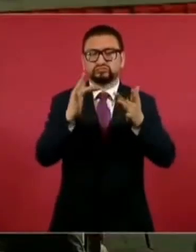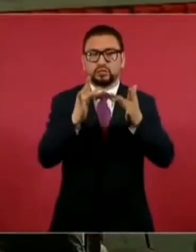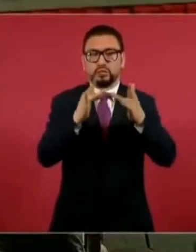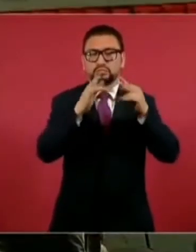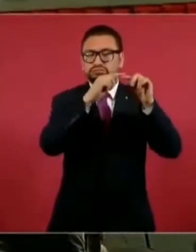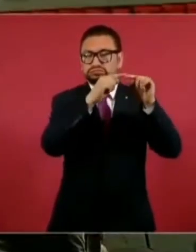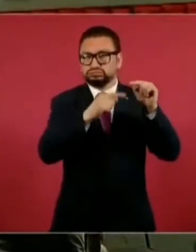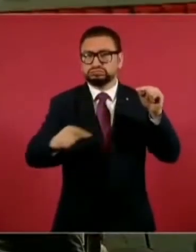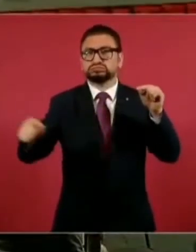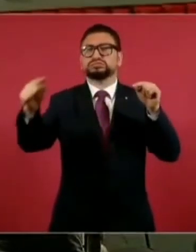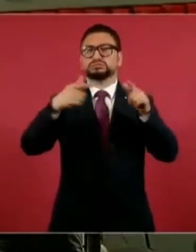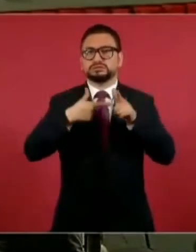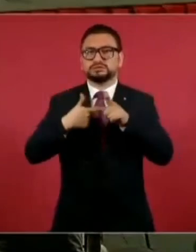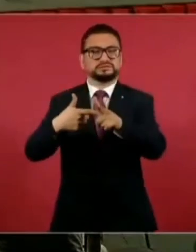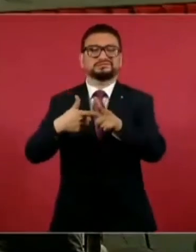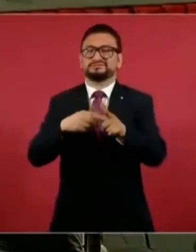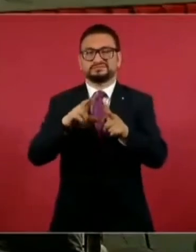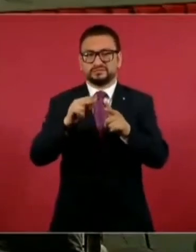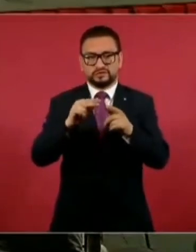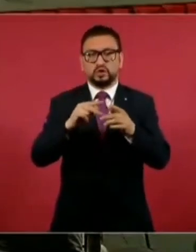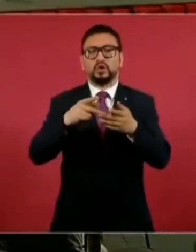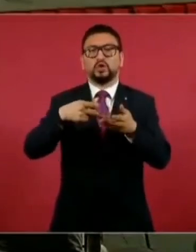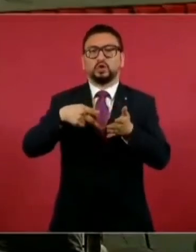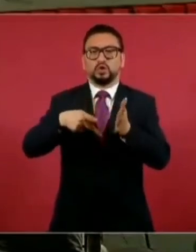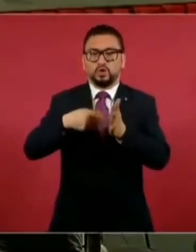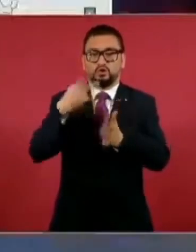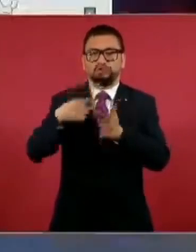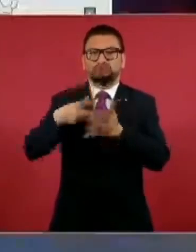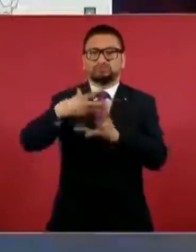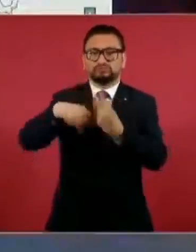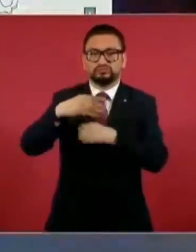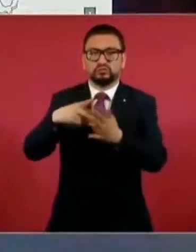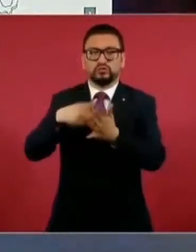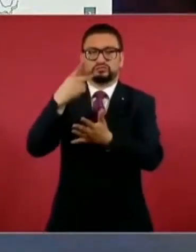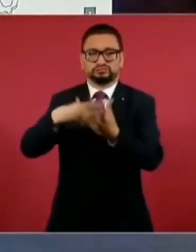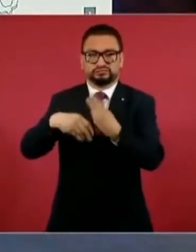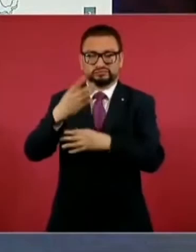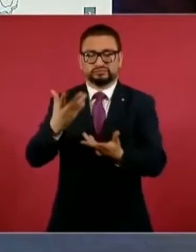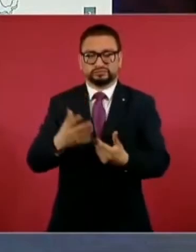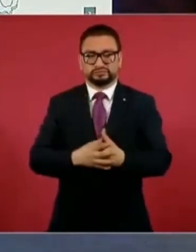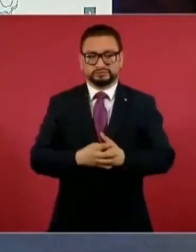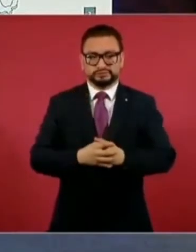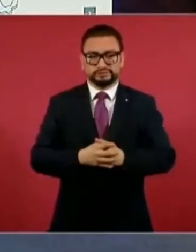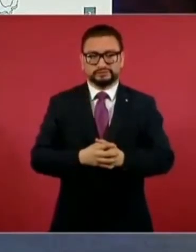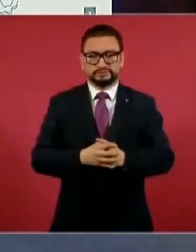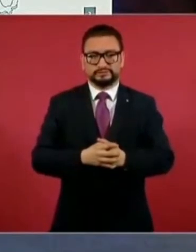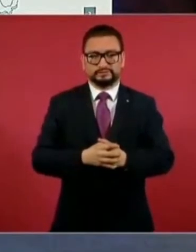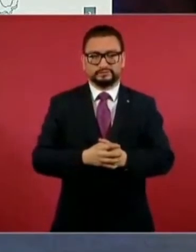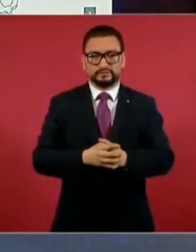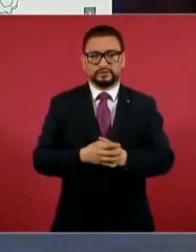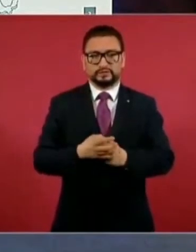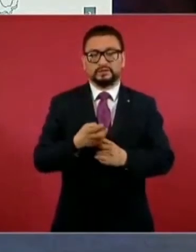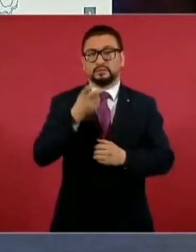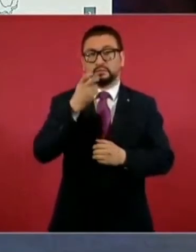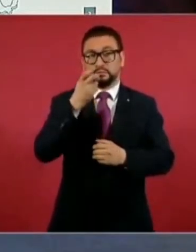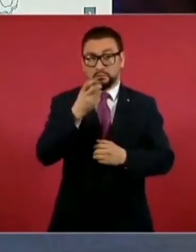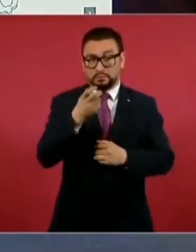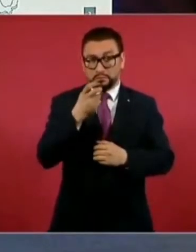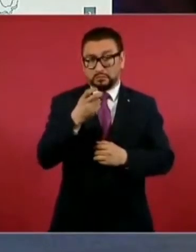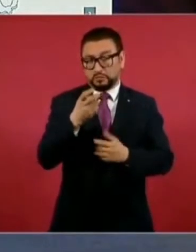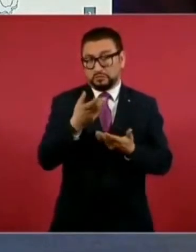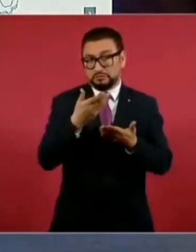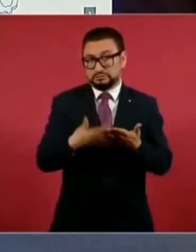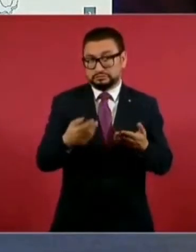continua. Tiene que ser forzosamente renovable intermitente. de tal manera que el esquema de